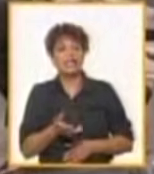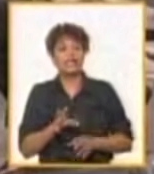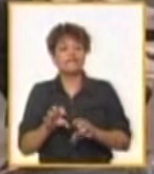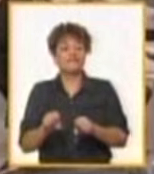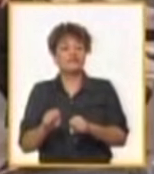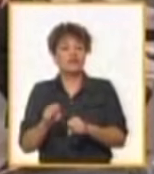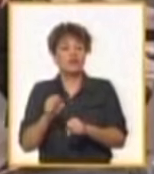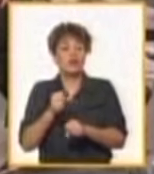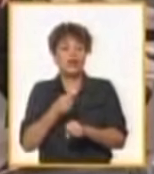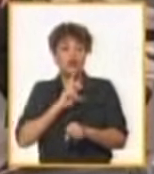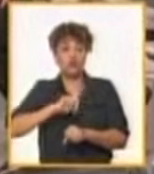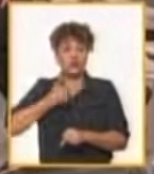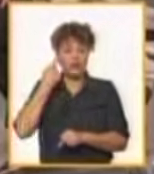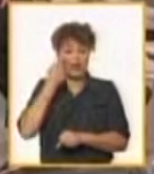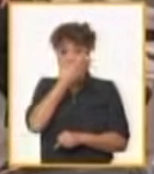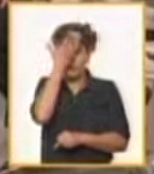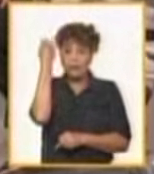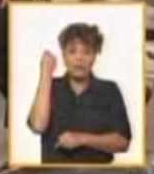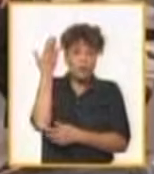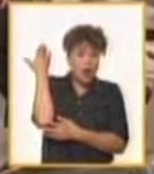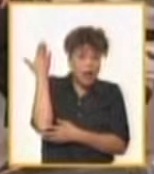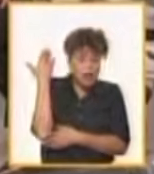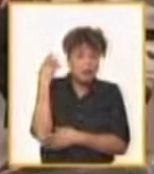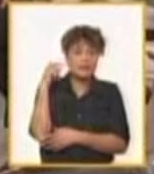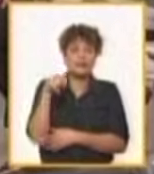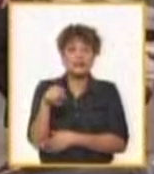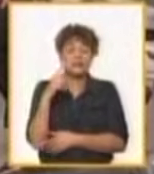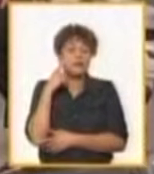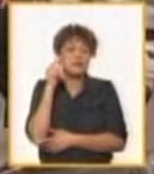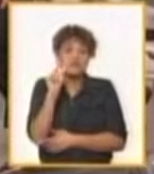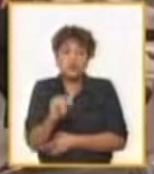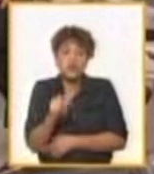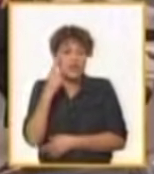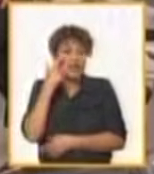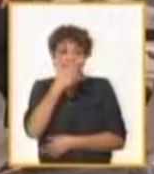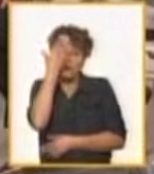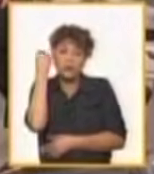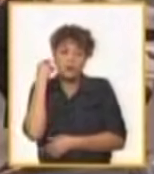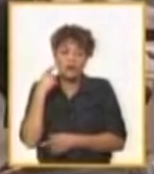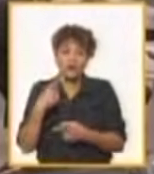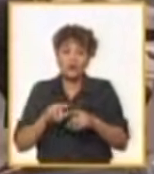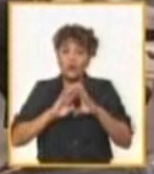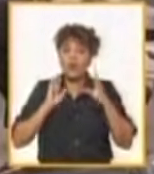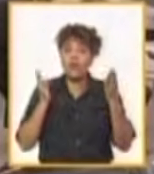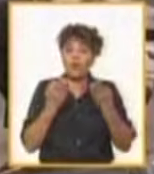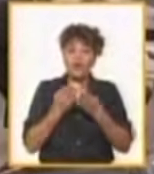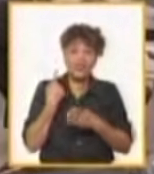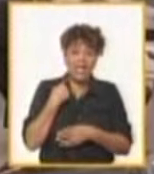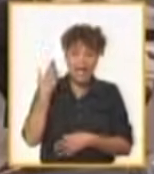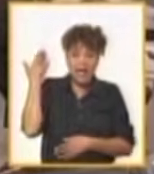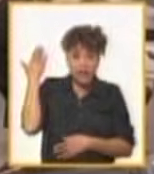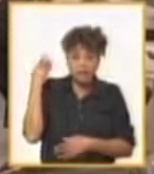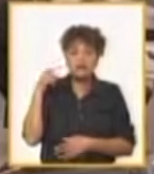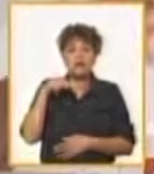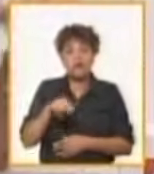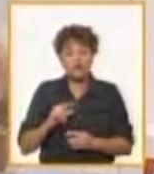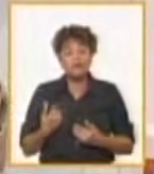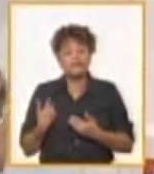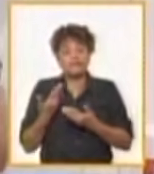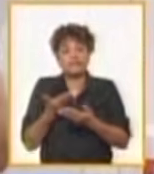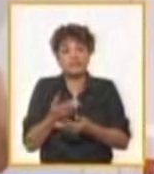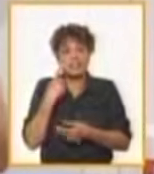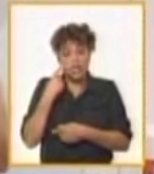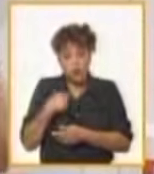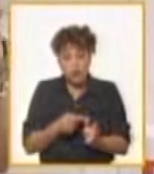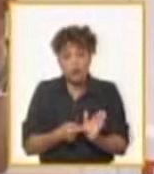cultura olvidada, toda esa gente llamada sin historia, toda esa cultura popular que hoy está transversalizada en el país.